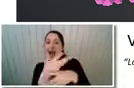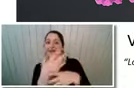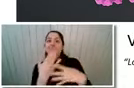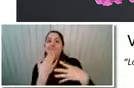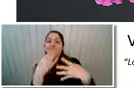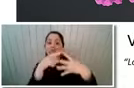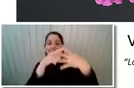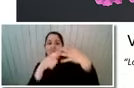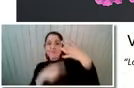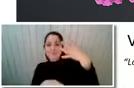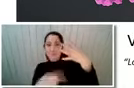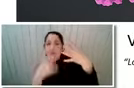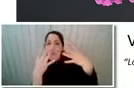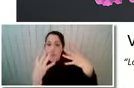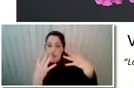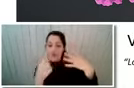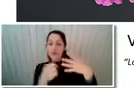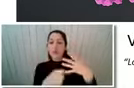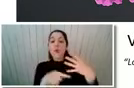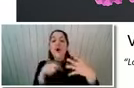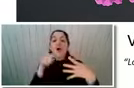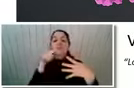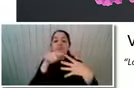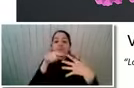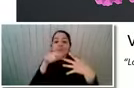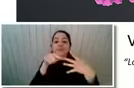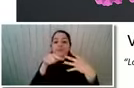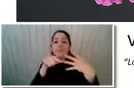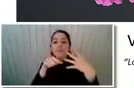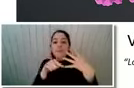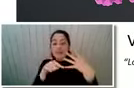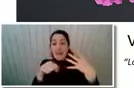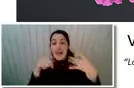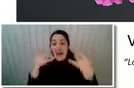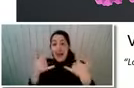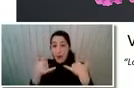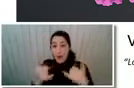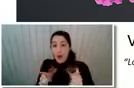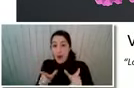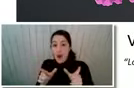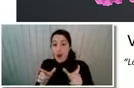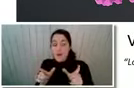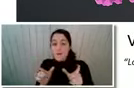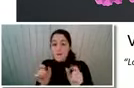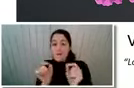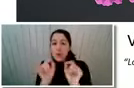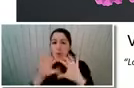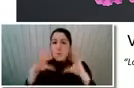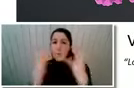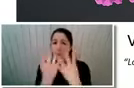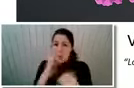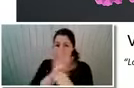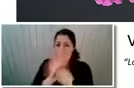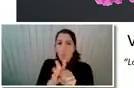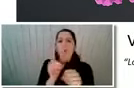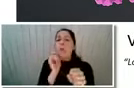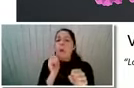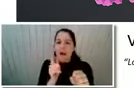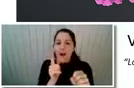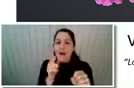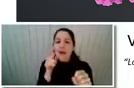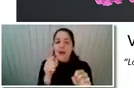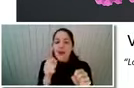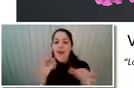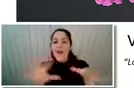el virus que está ahora atacando a nivel mundial, que es el SARS-CoV-2, pertenece a este grupo de los coronavirus